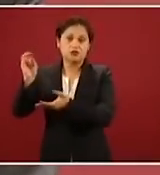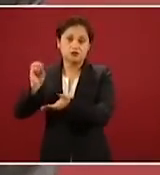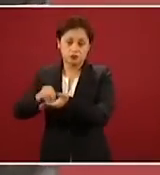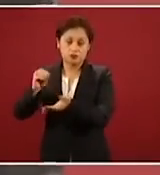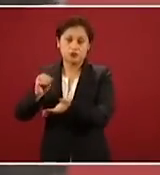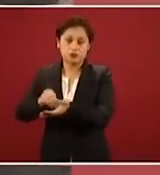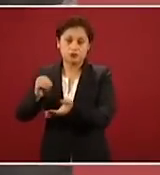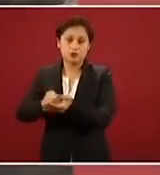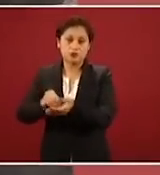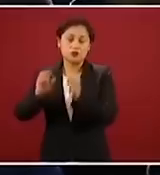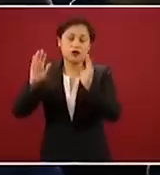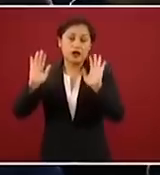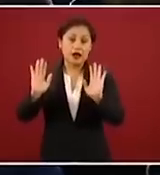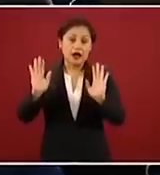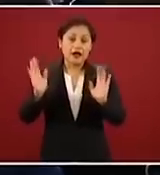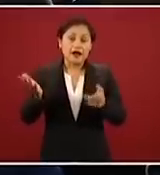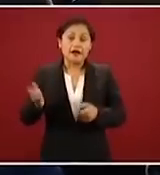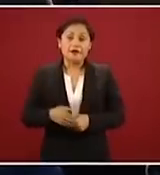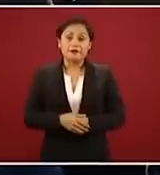Pero es lo que